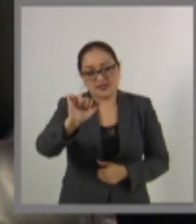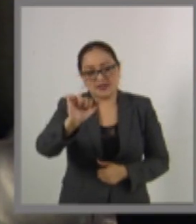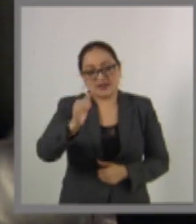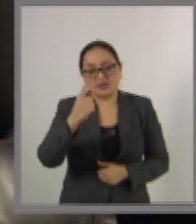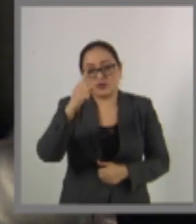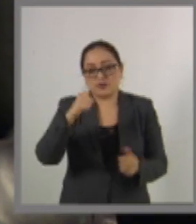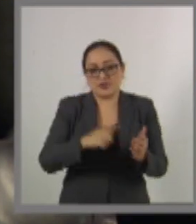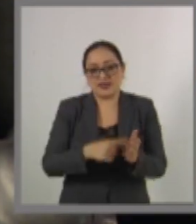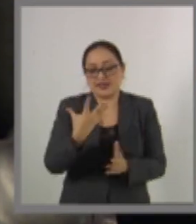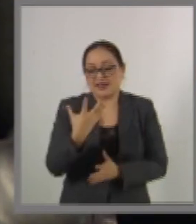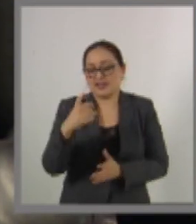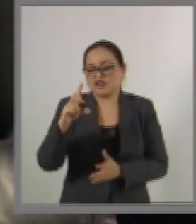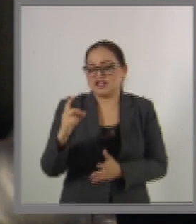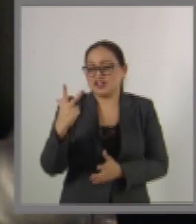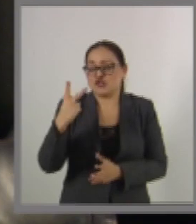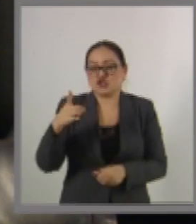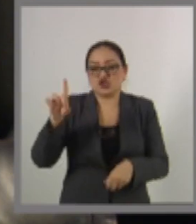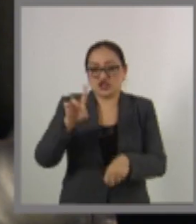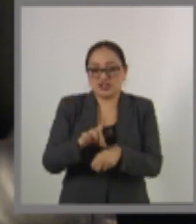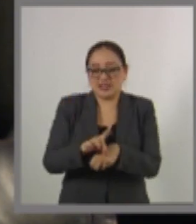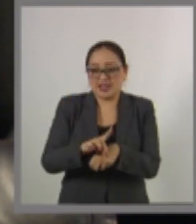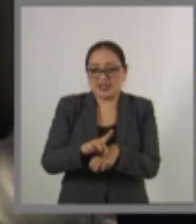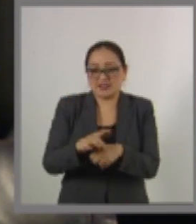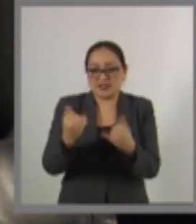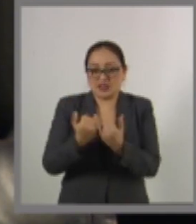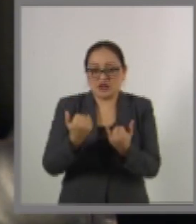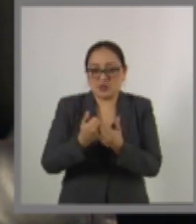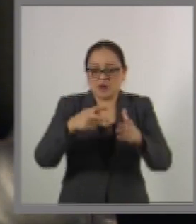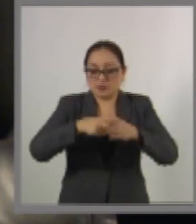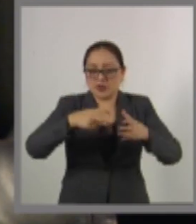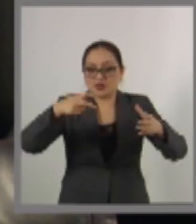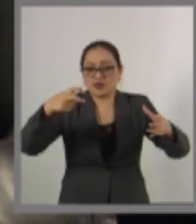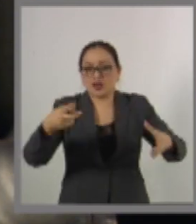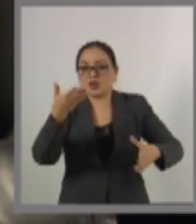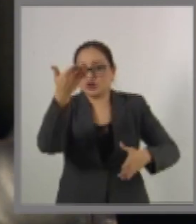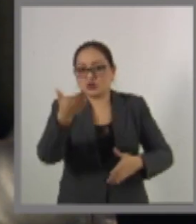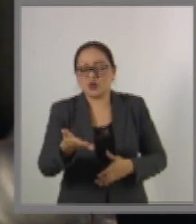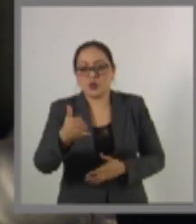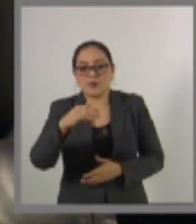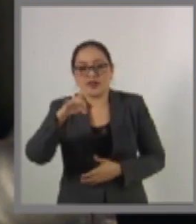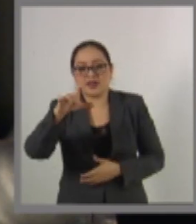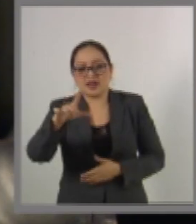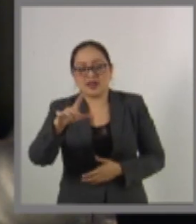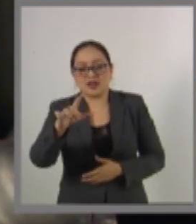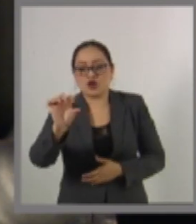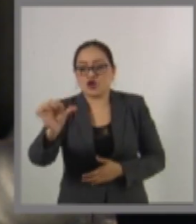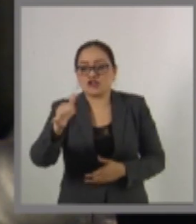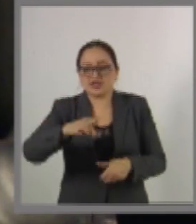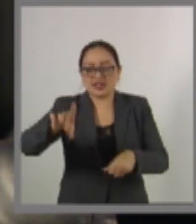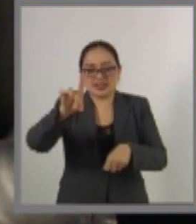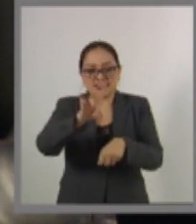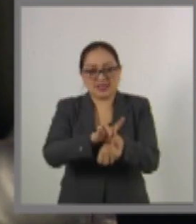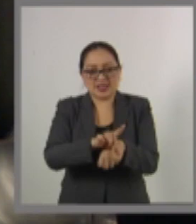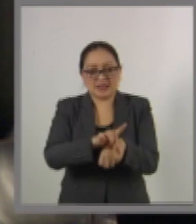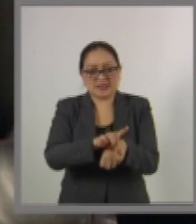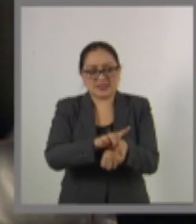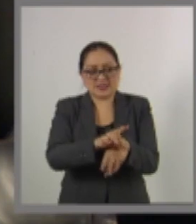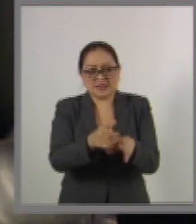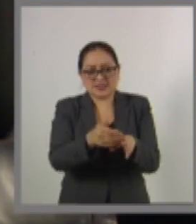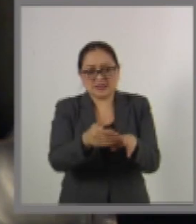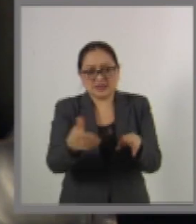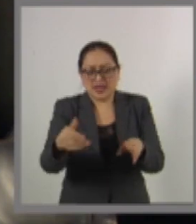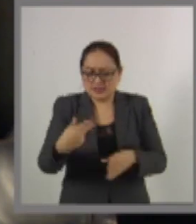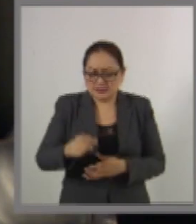1538 días también te ausentaste, Miguel. Fueron 11 días y te ausentaste no